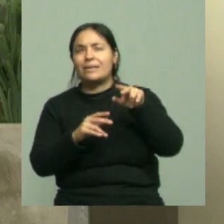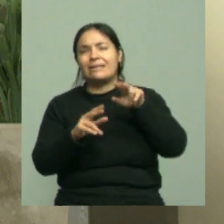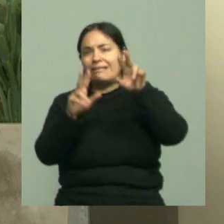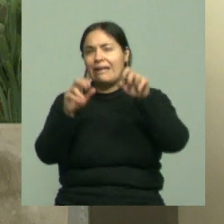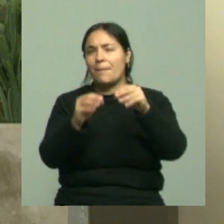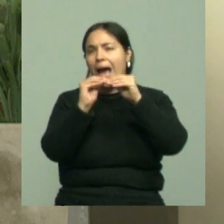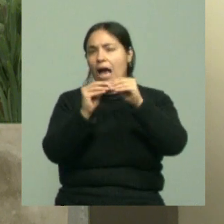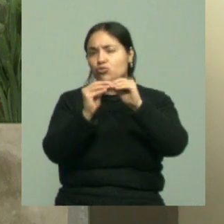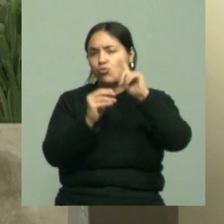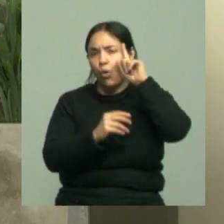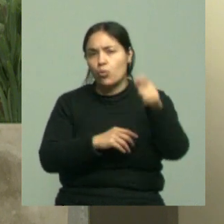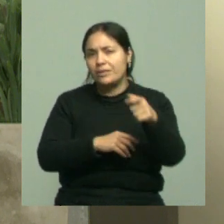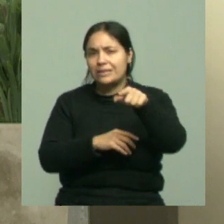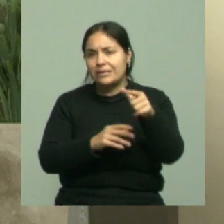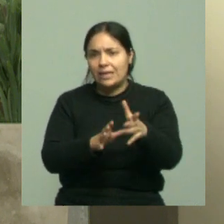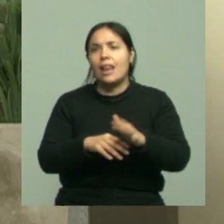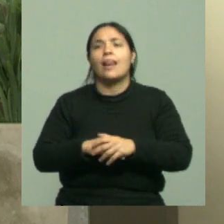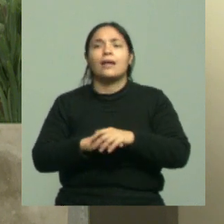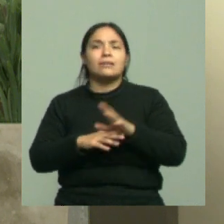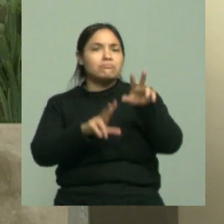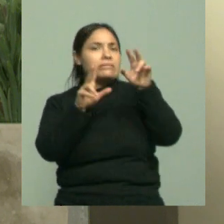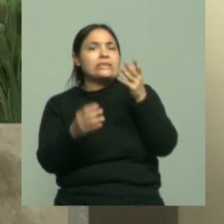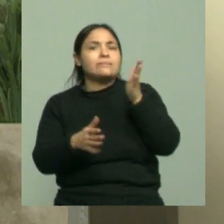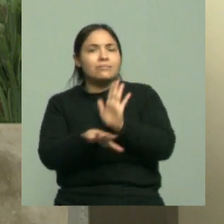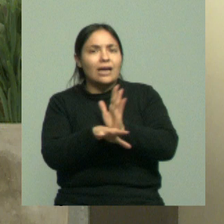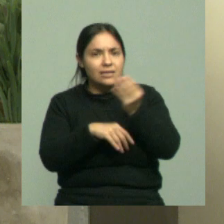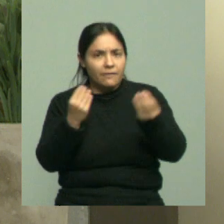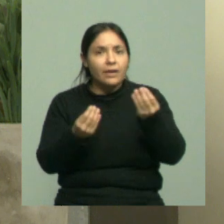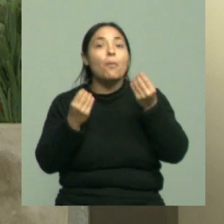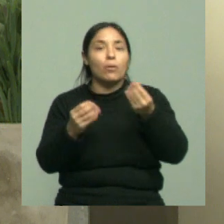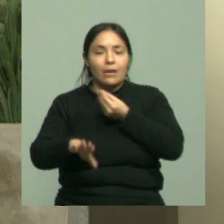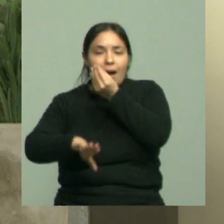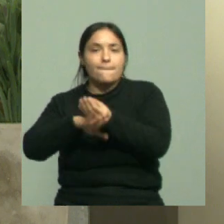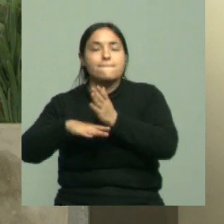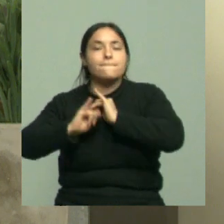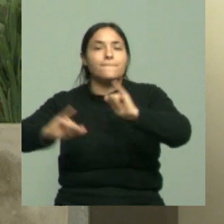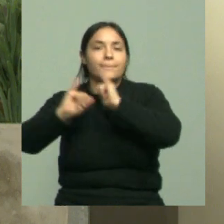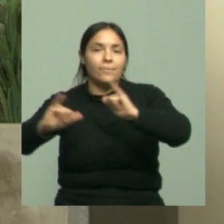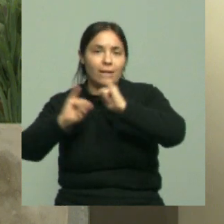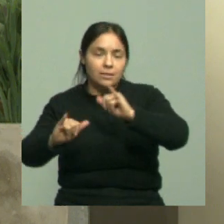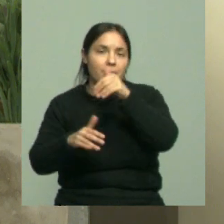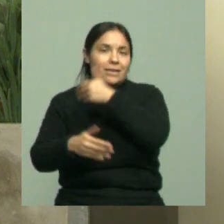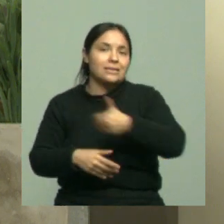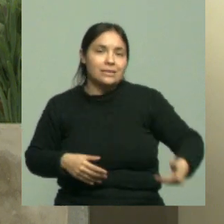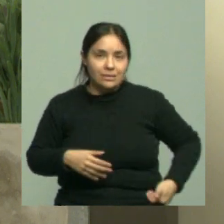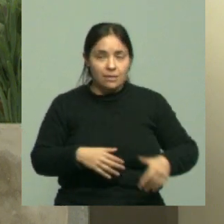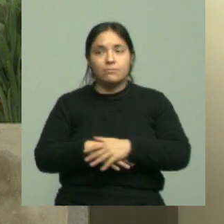esto? También para la carrera, digo, presidencial y la campaña. Básicamente hace una referencia concreta a que en